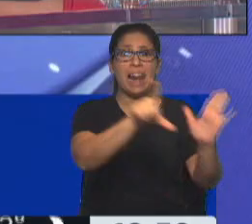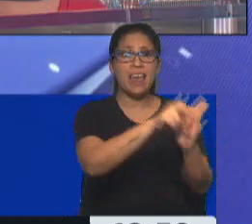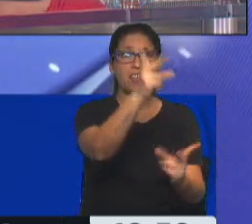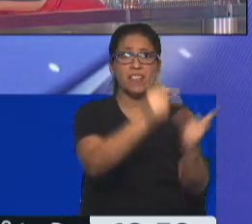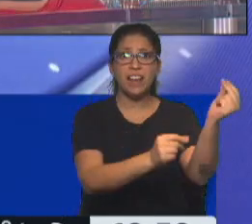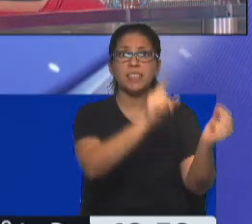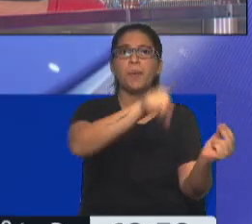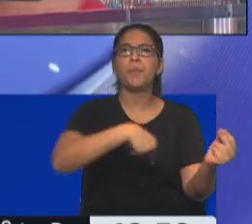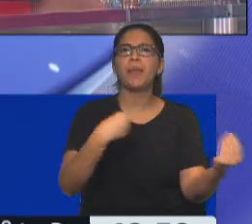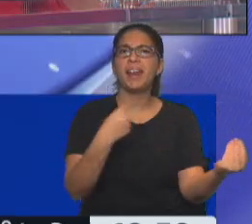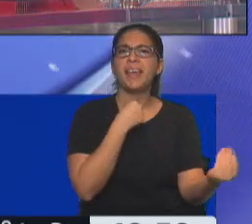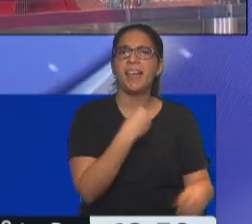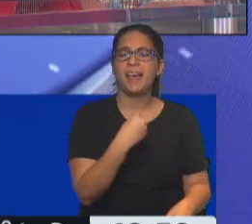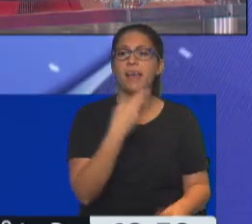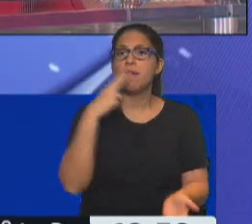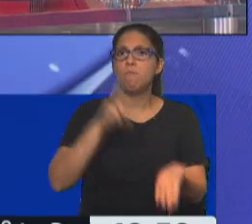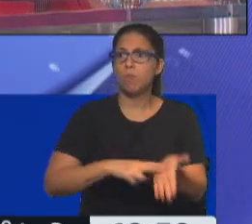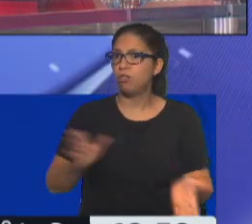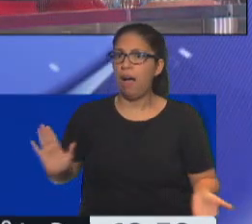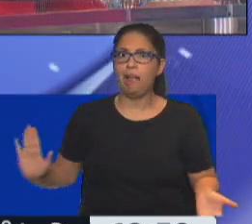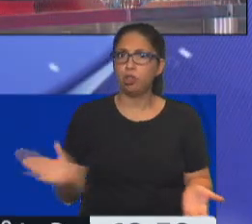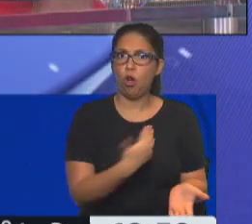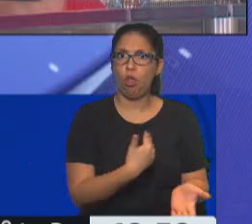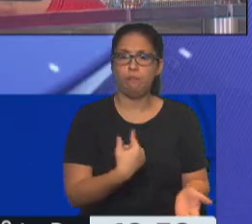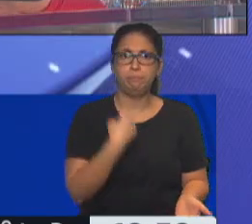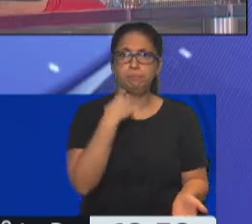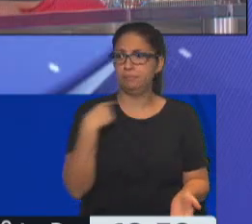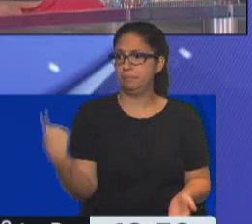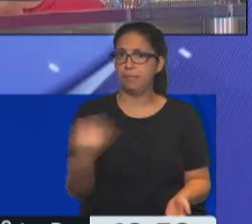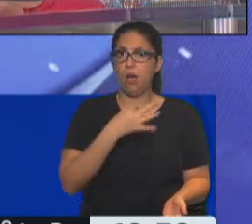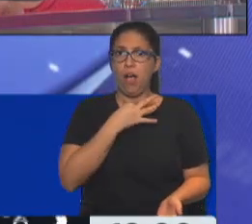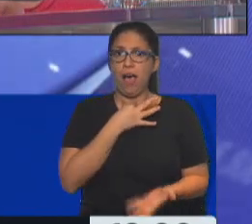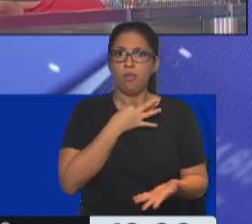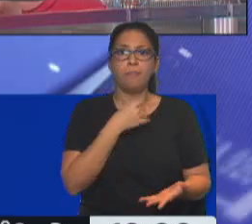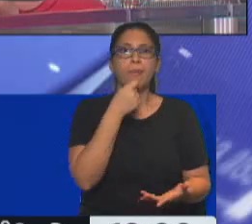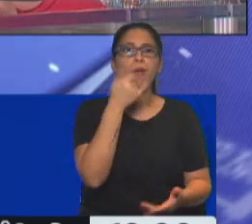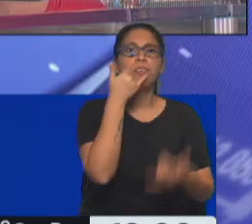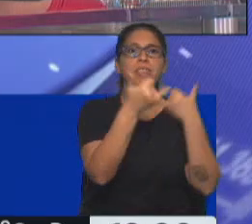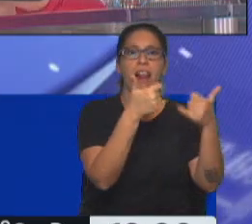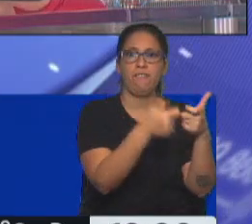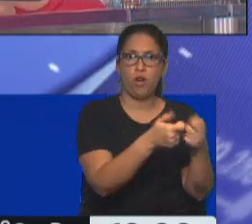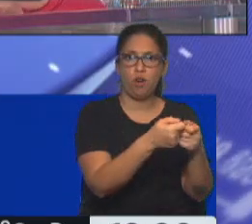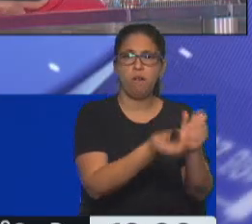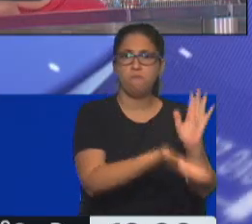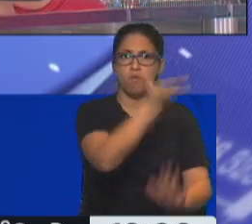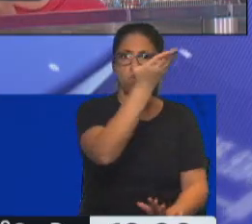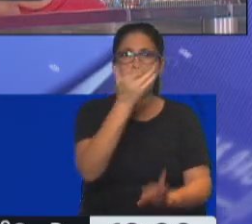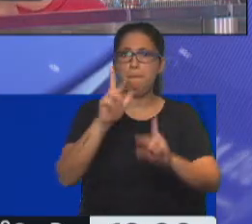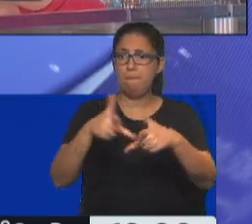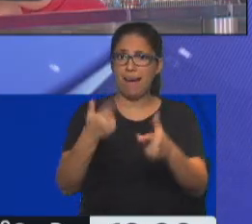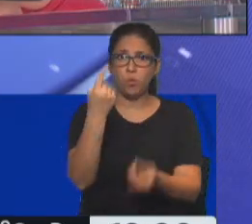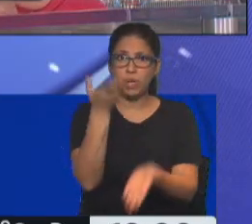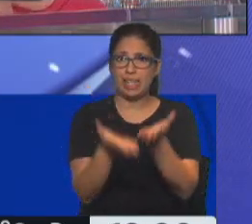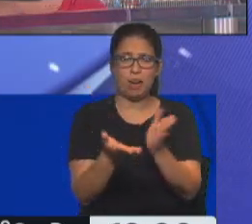este aumento de impuestos en absolutamente casi todas las áreas, porque iba desde la telefonía móvil a, bueno, como decía ahí, hasta